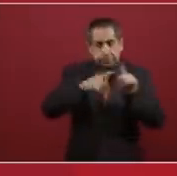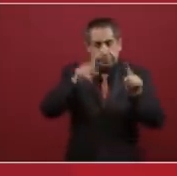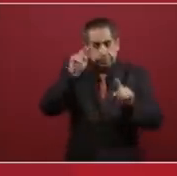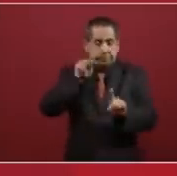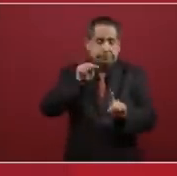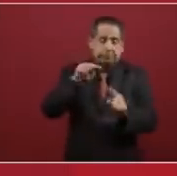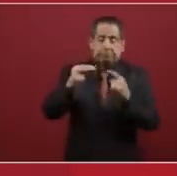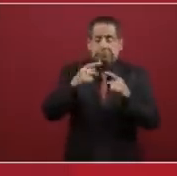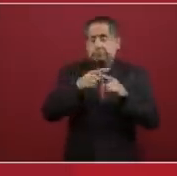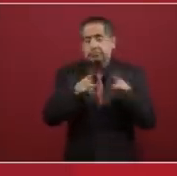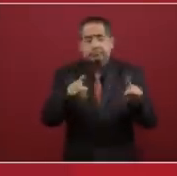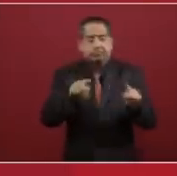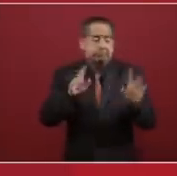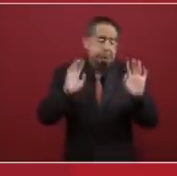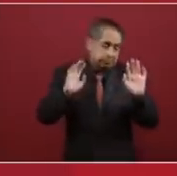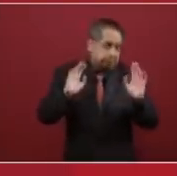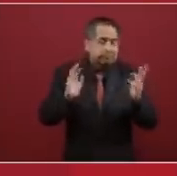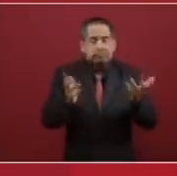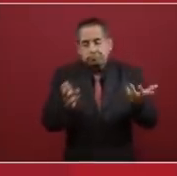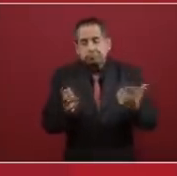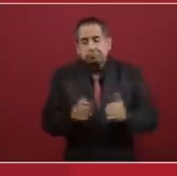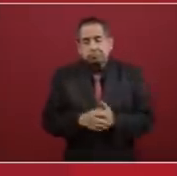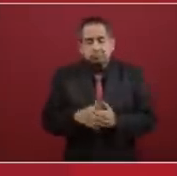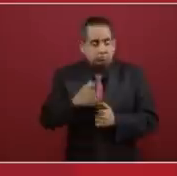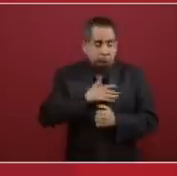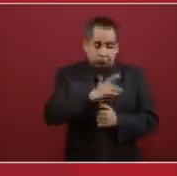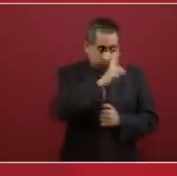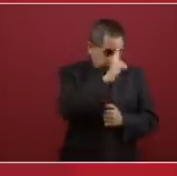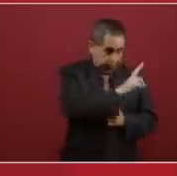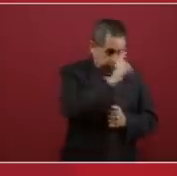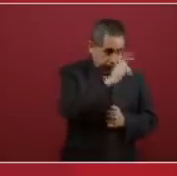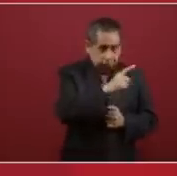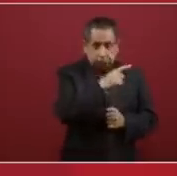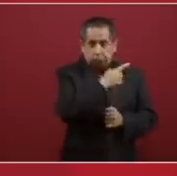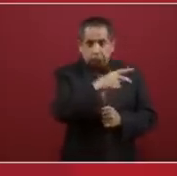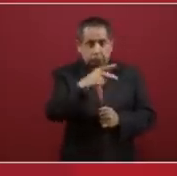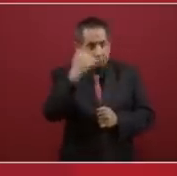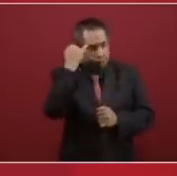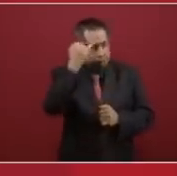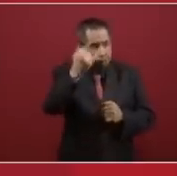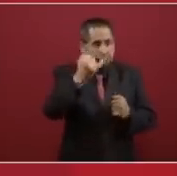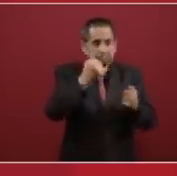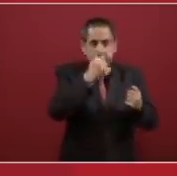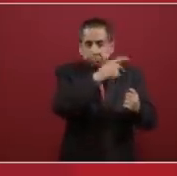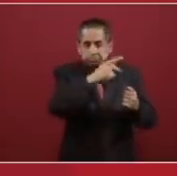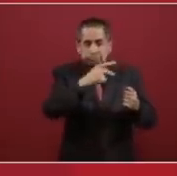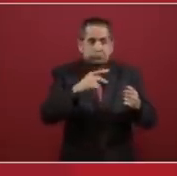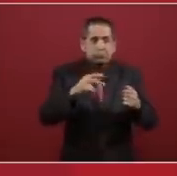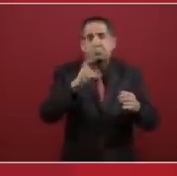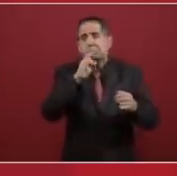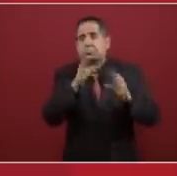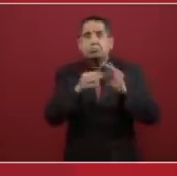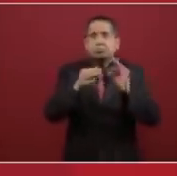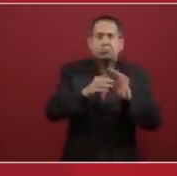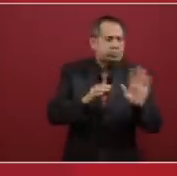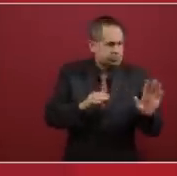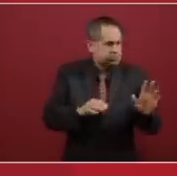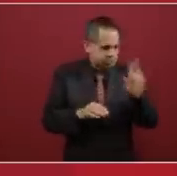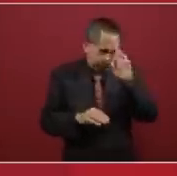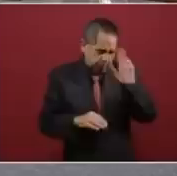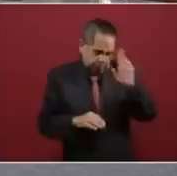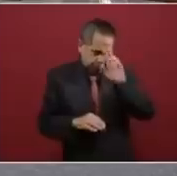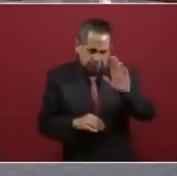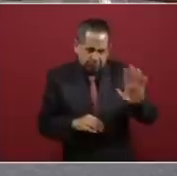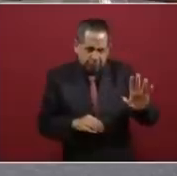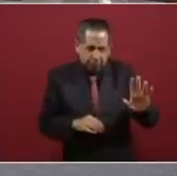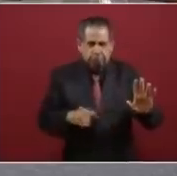encontrados, distintos. Yo los respeto todos, escuchamos a todos, pero estamos